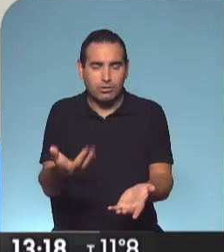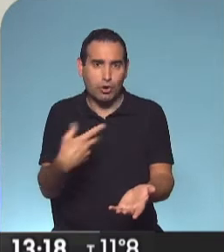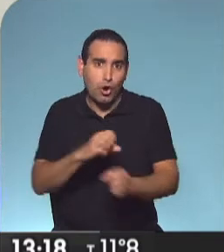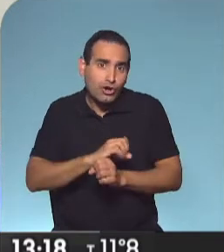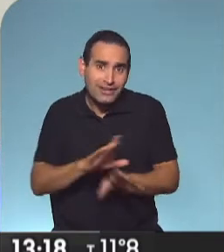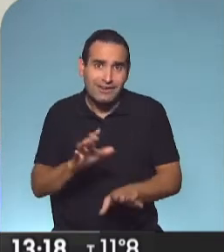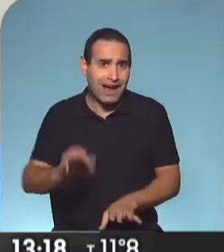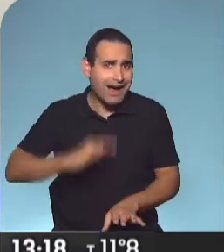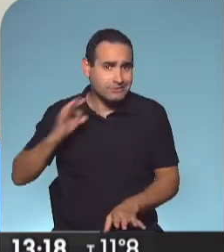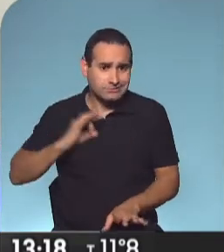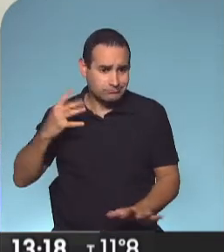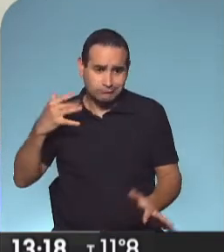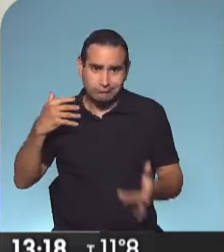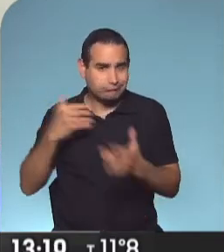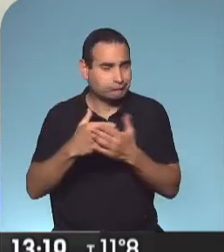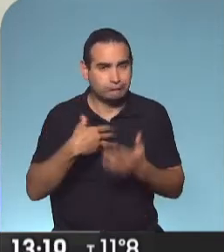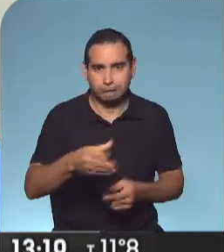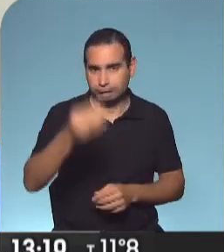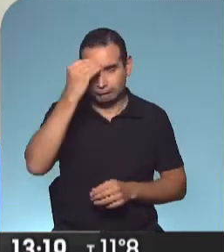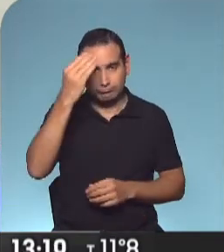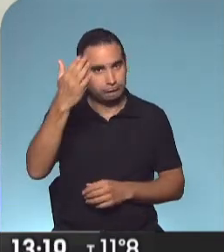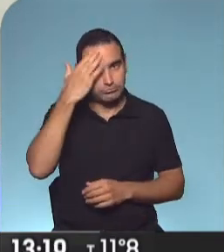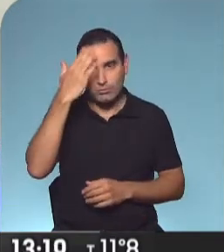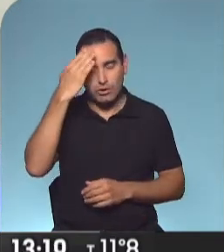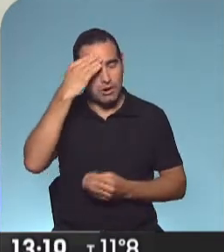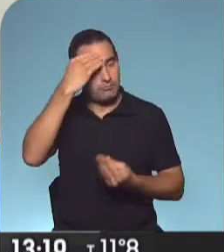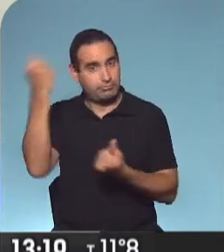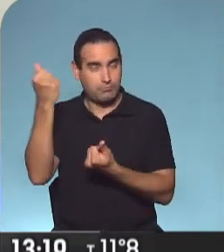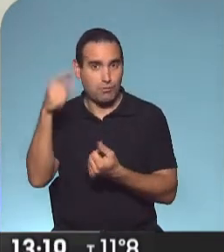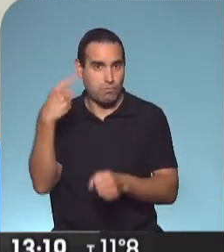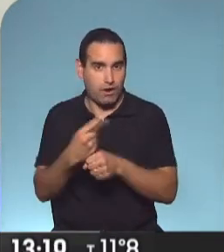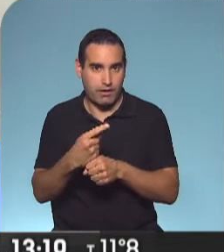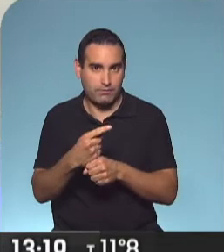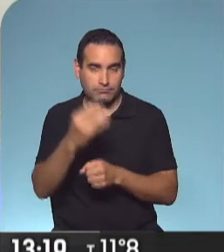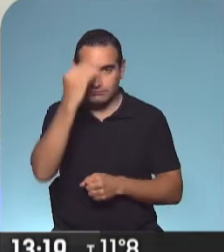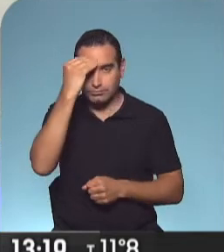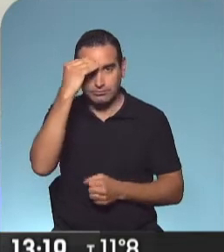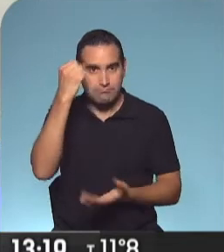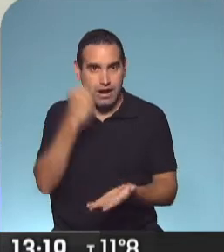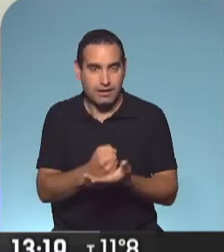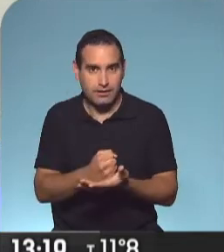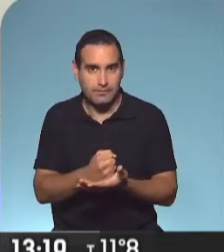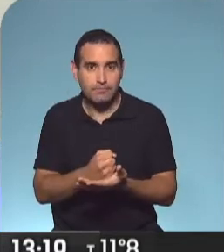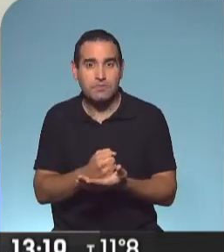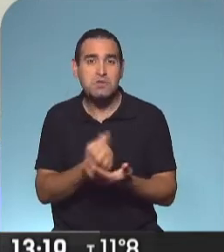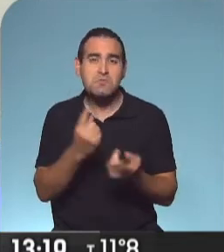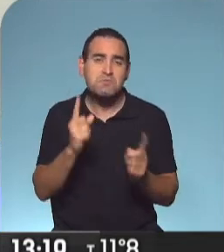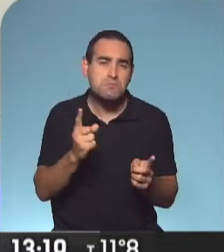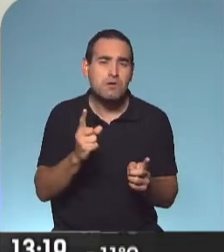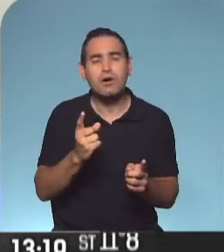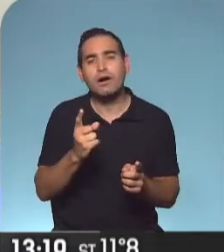pasado décadas y en la memoria nuestra nunca se ha borrado. Nunca. Inclusive cuando en algún